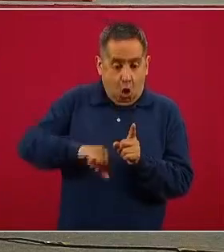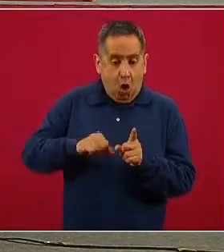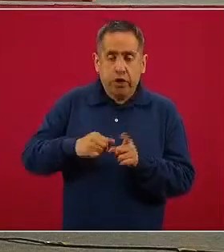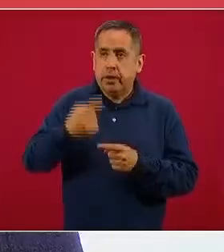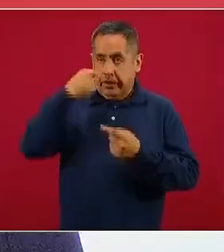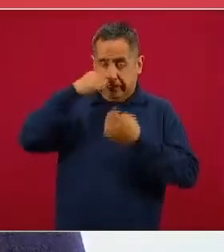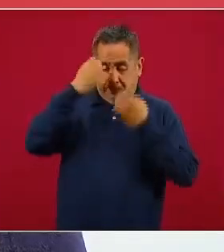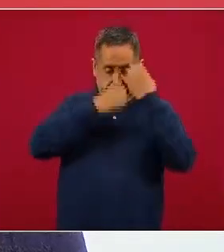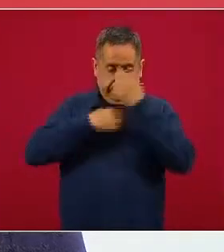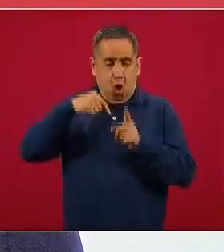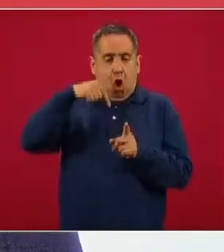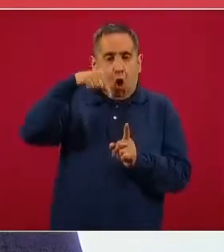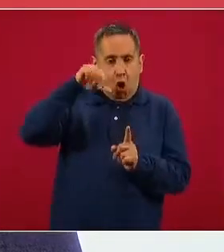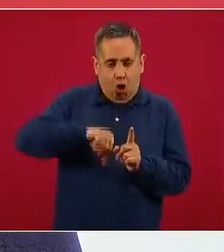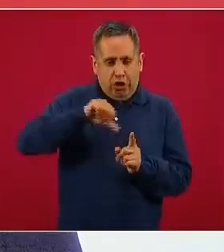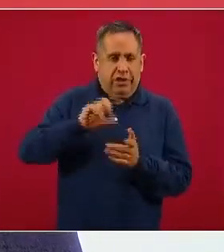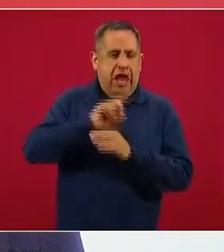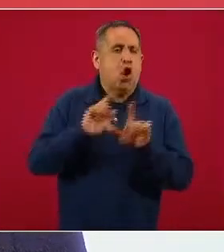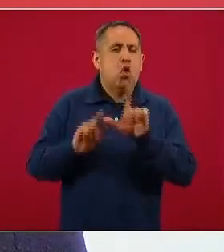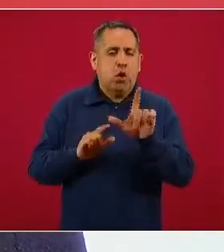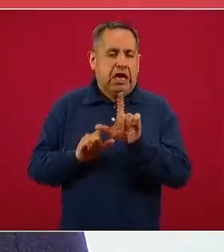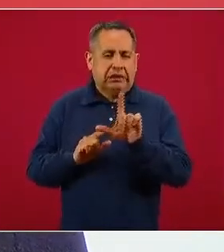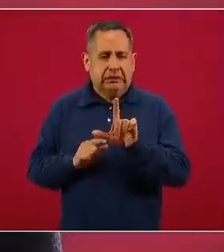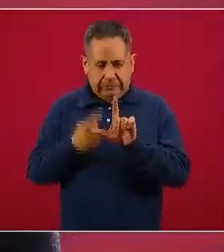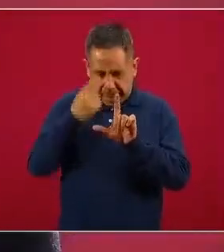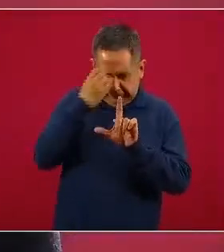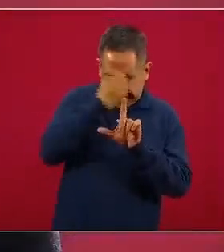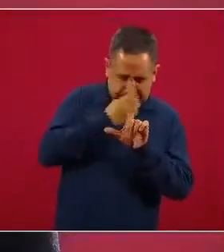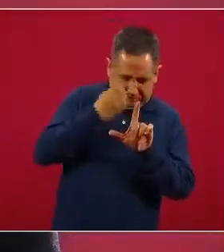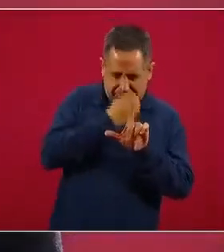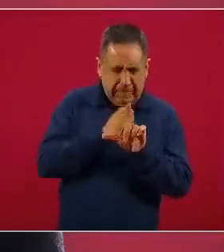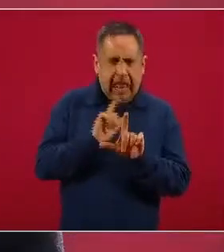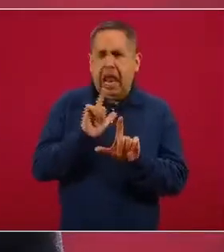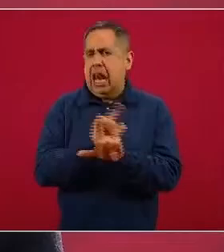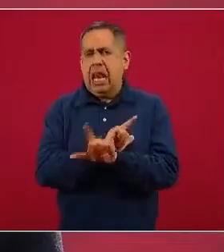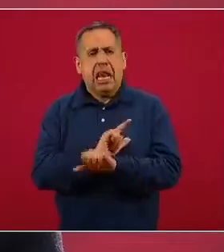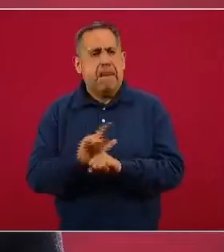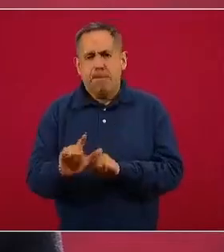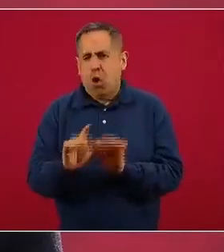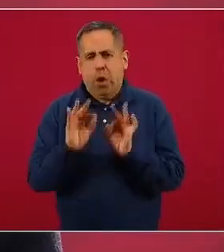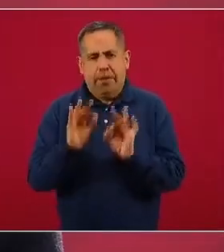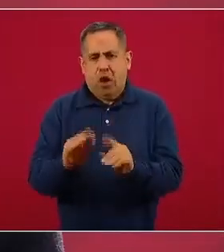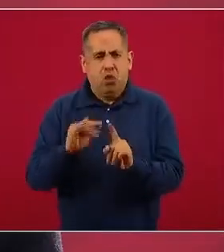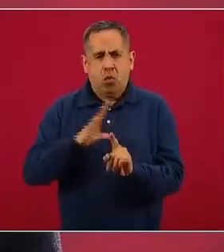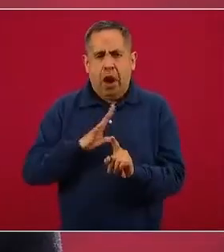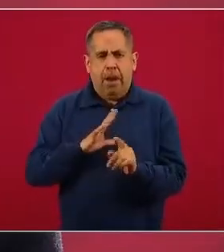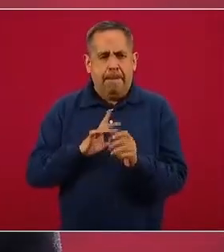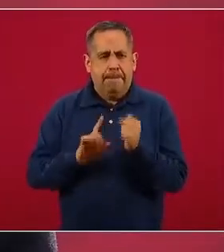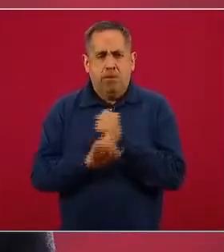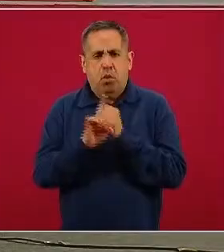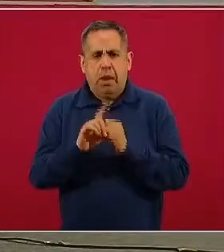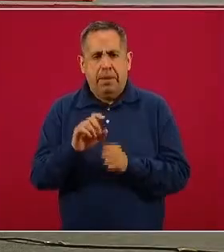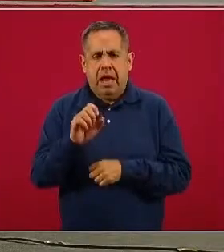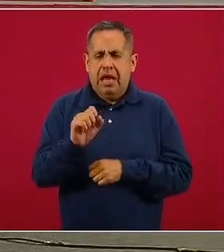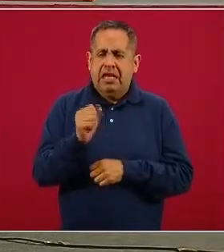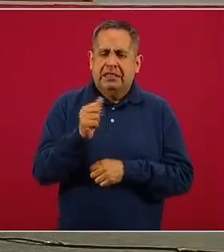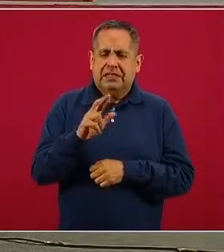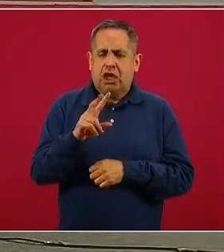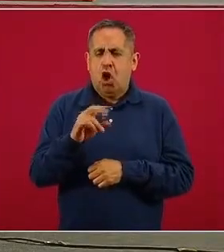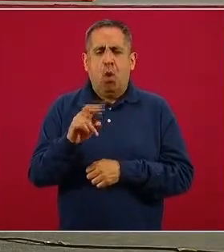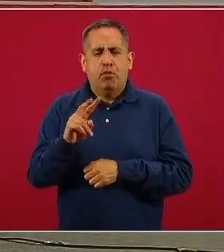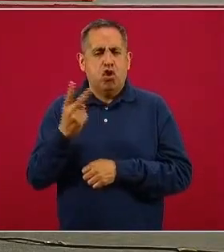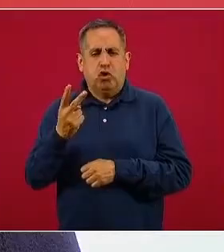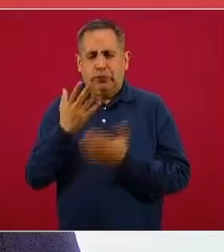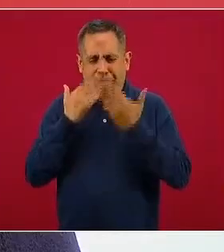prueba. Es decir, se toma hoy día lunes, sale negativa, no tiene el virus SARS-CoV-2